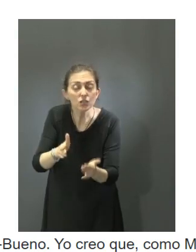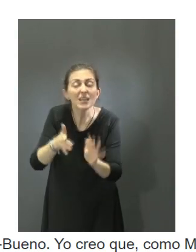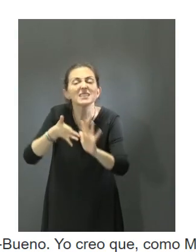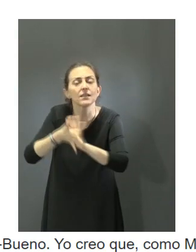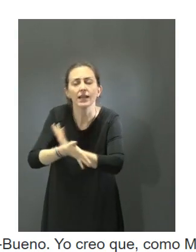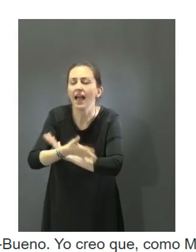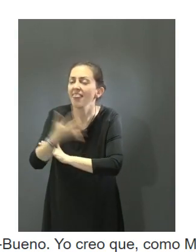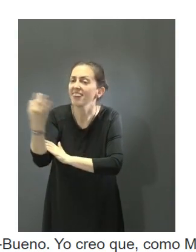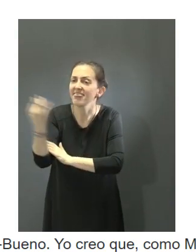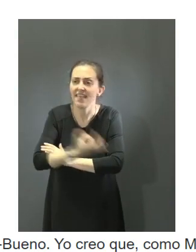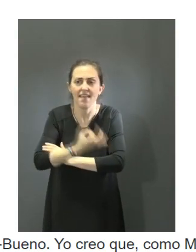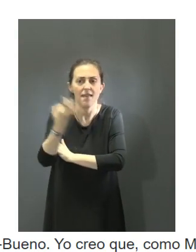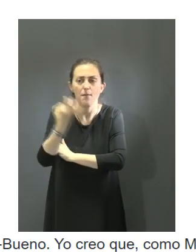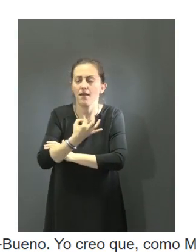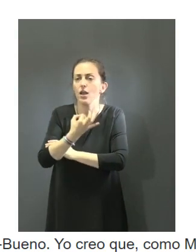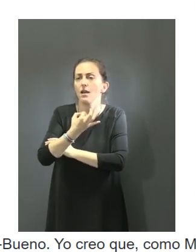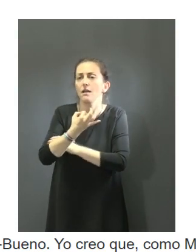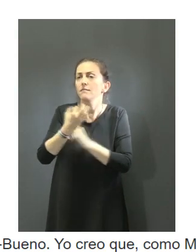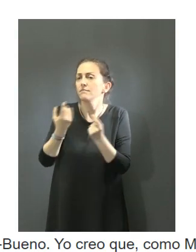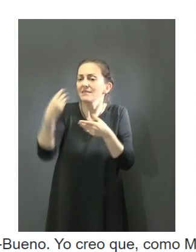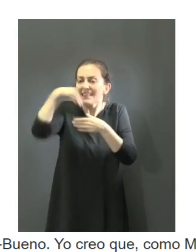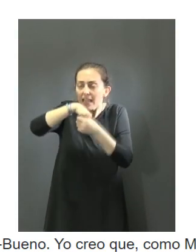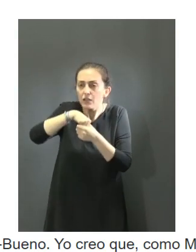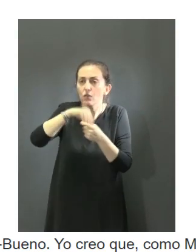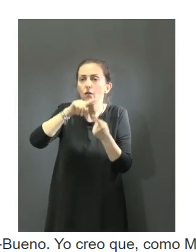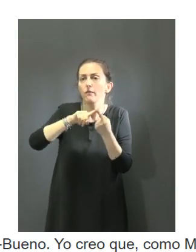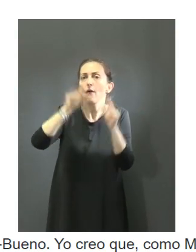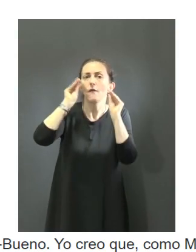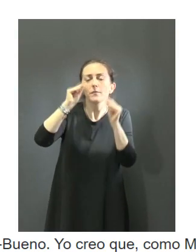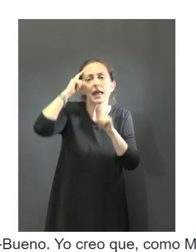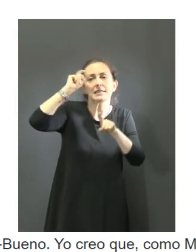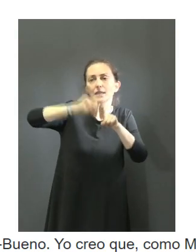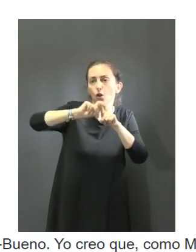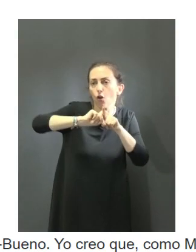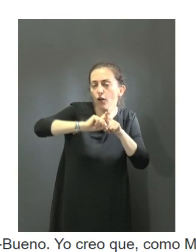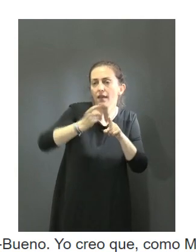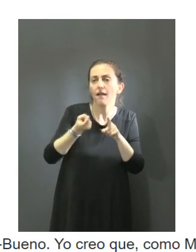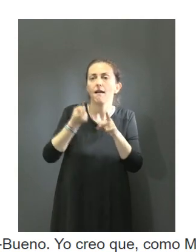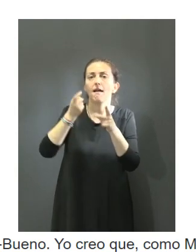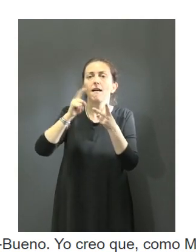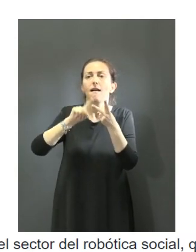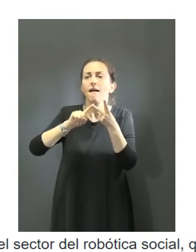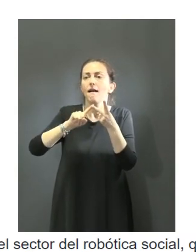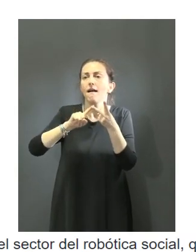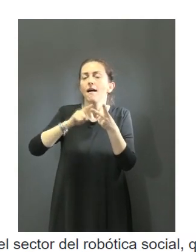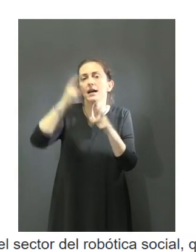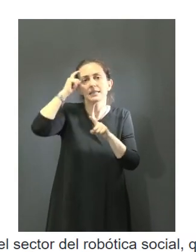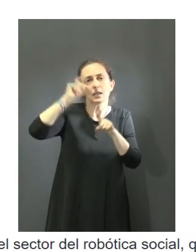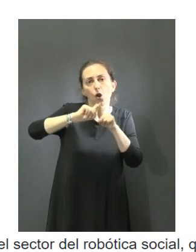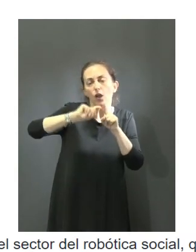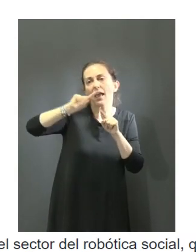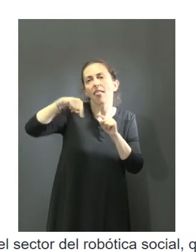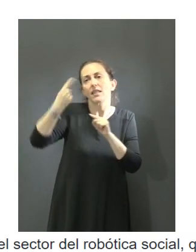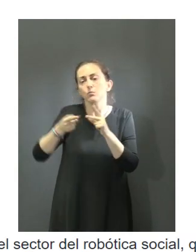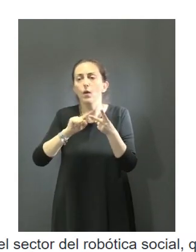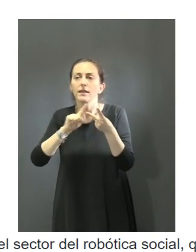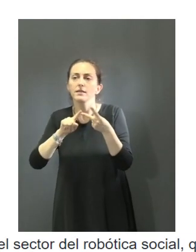que por definición, por ejemplo, tenemos equipos en los que sirve formación de psicología. Hay gente que hace después de psicología